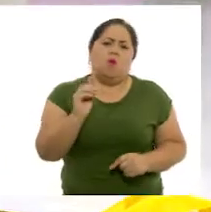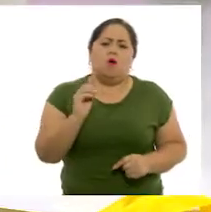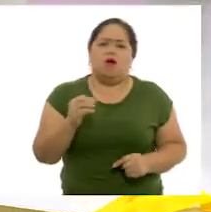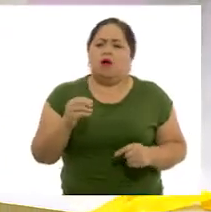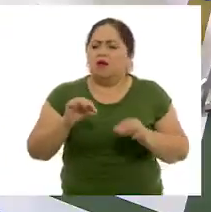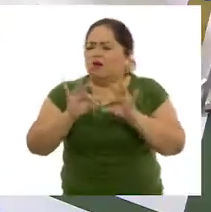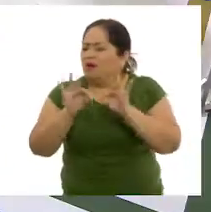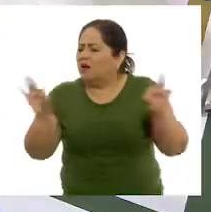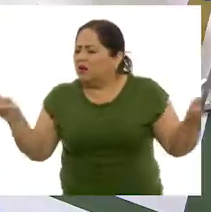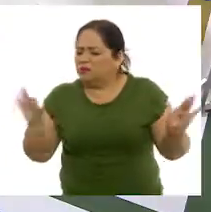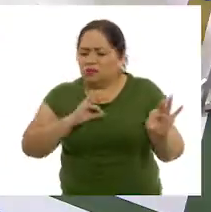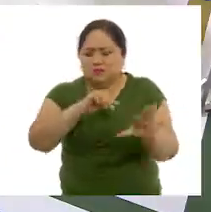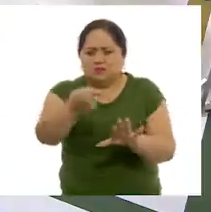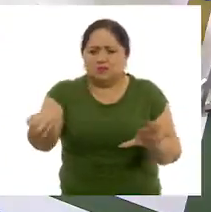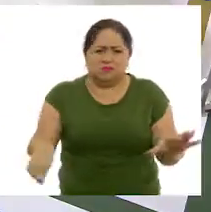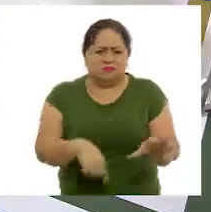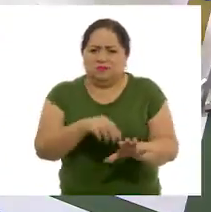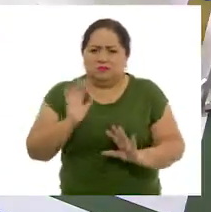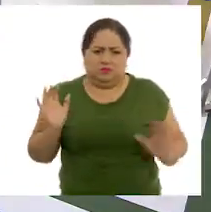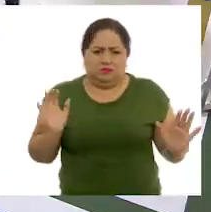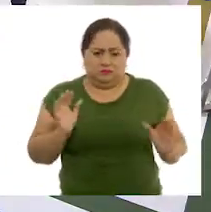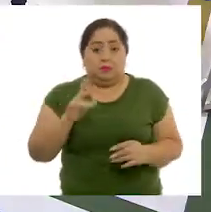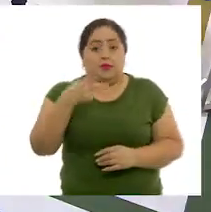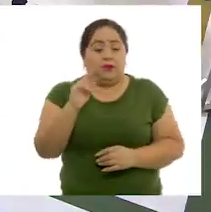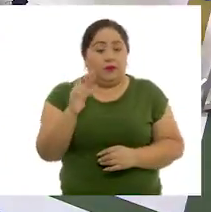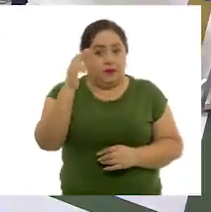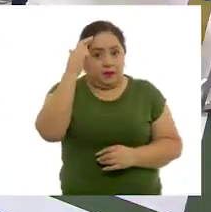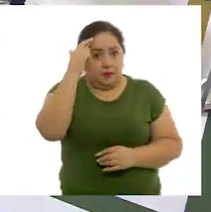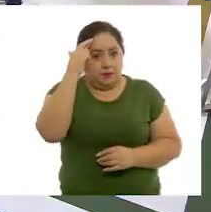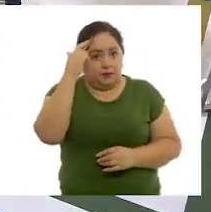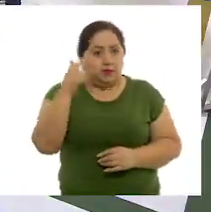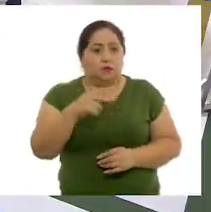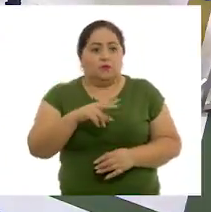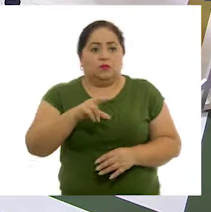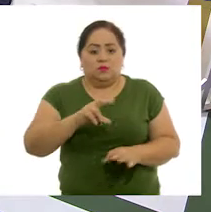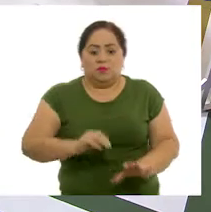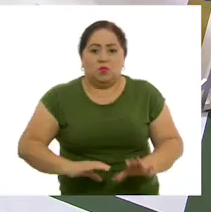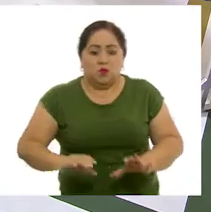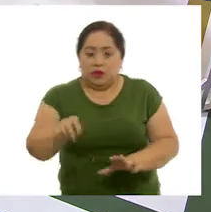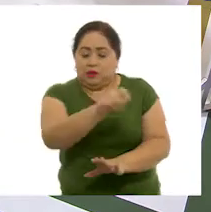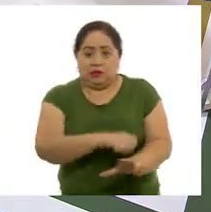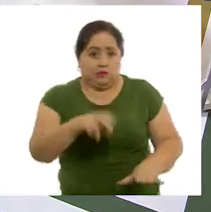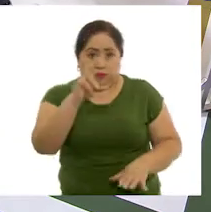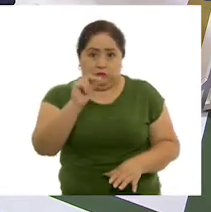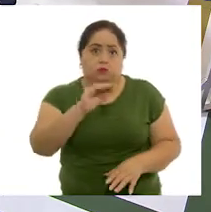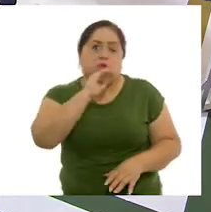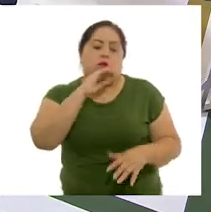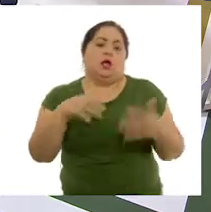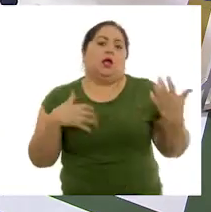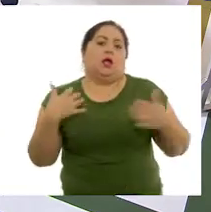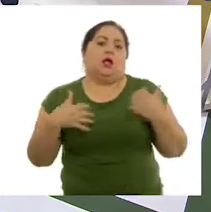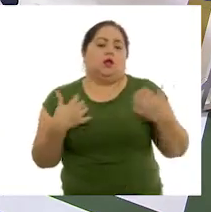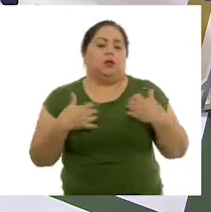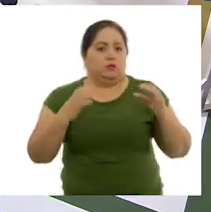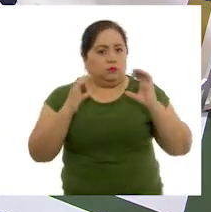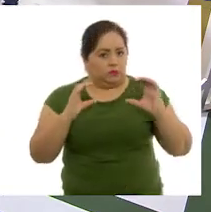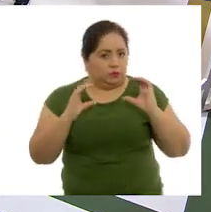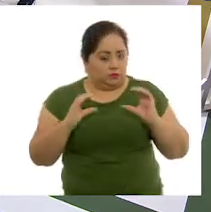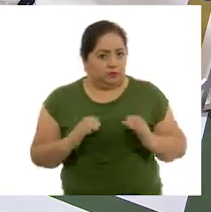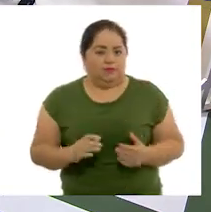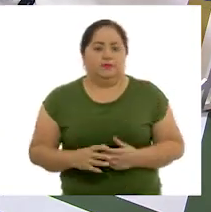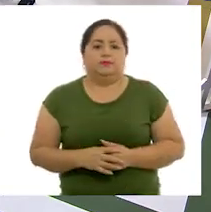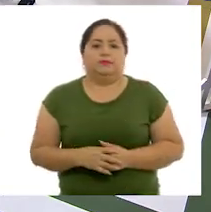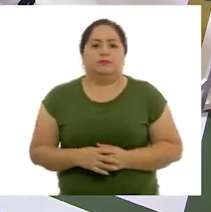lacito que tengan por ahí o algo que tengan en casa. Recuerden, no podemos pintar el piso porque si no, nos vamos a meter en un problema. Sí, tengan cuidado con